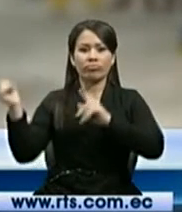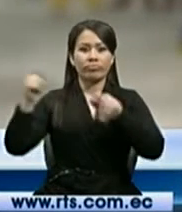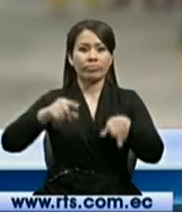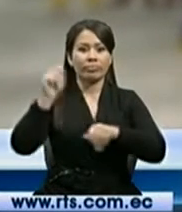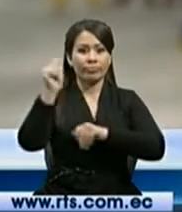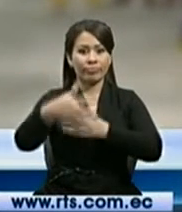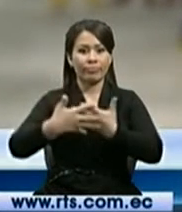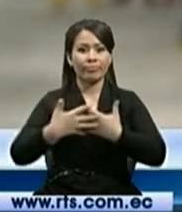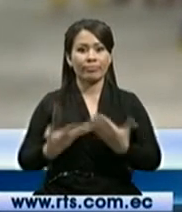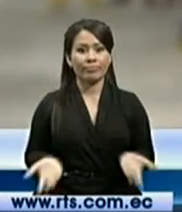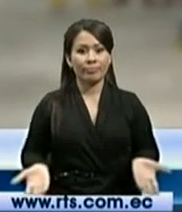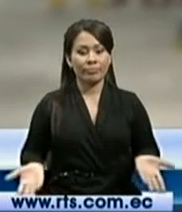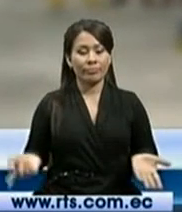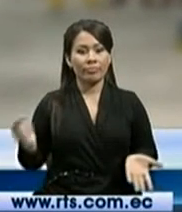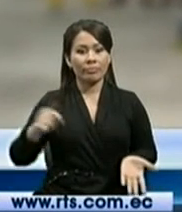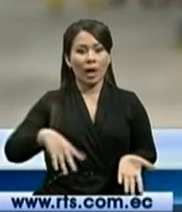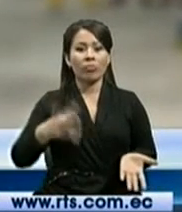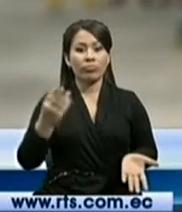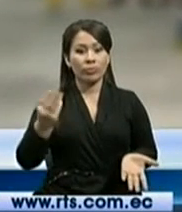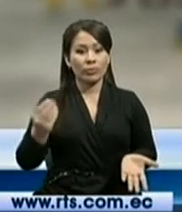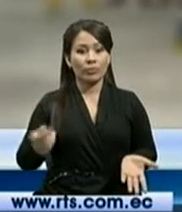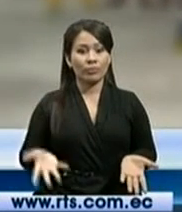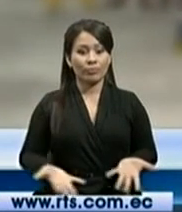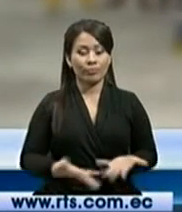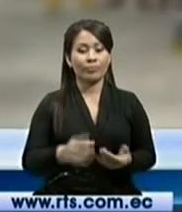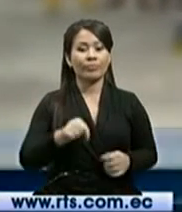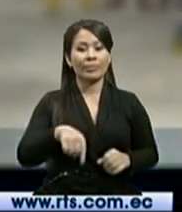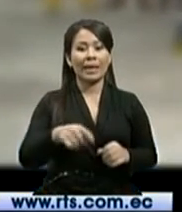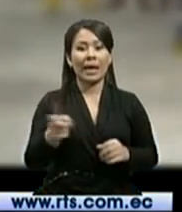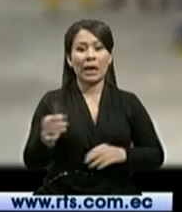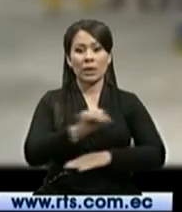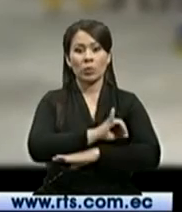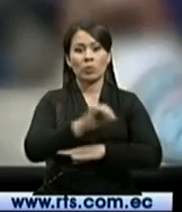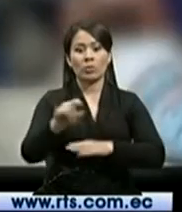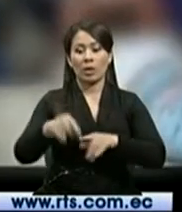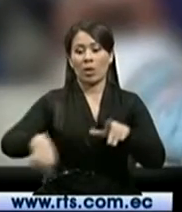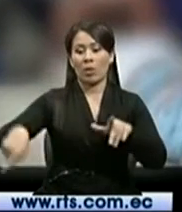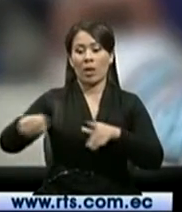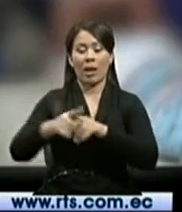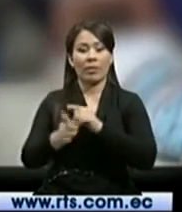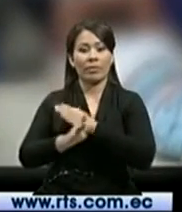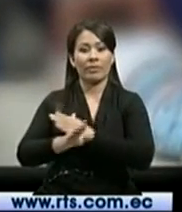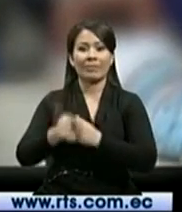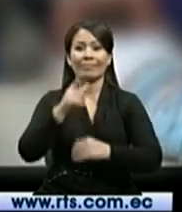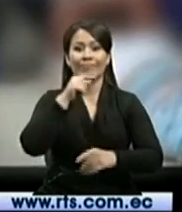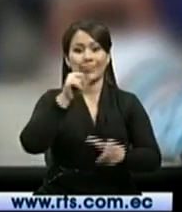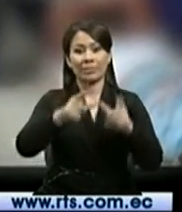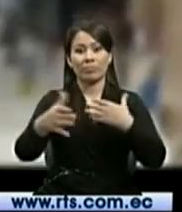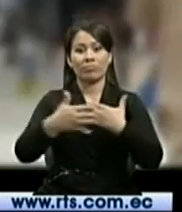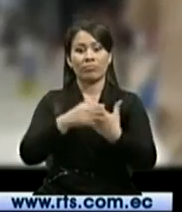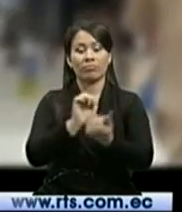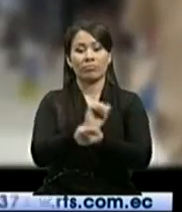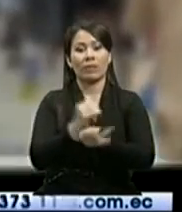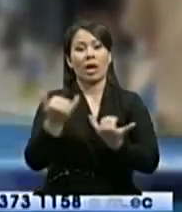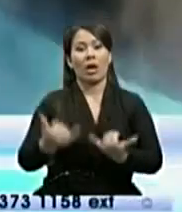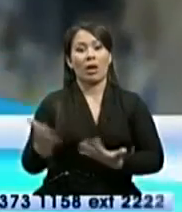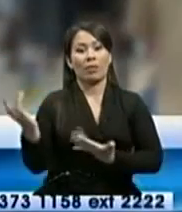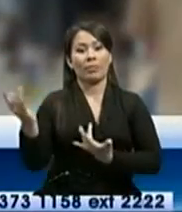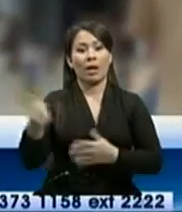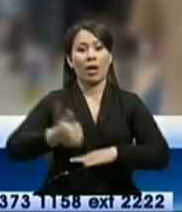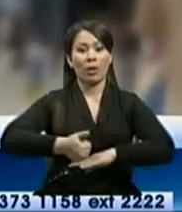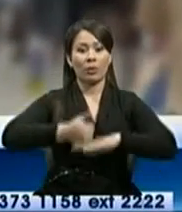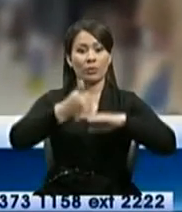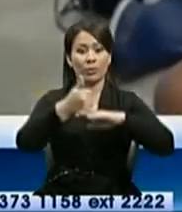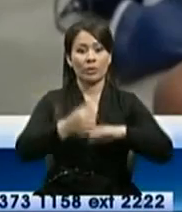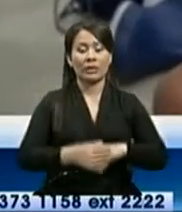forma irregular a hacer la pesca artesanal o industrial dentro del área protegida. Los aprehendidos fueron puestos a órdenes de las